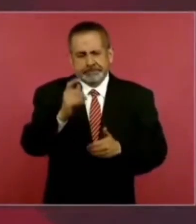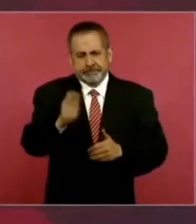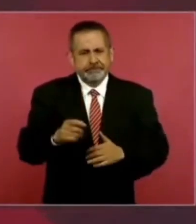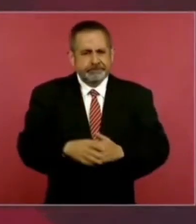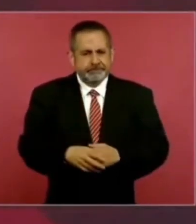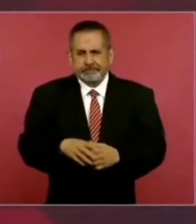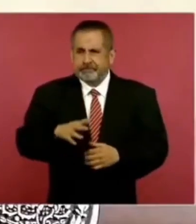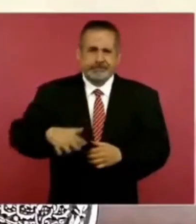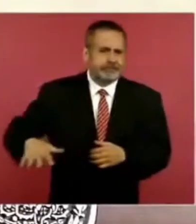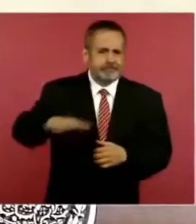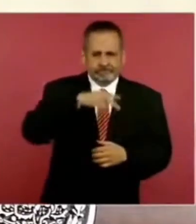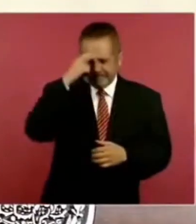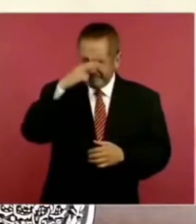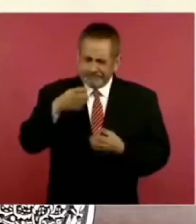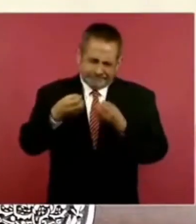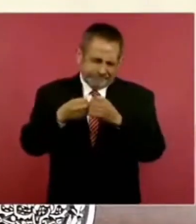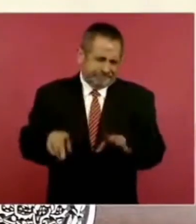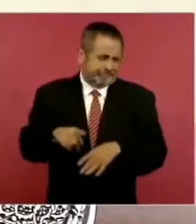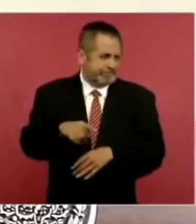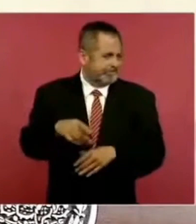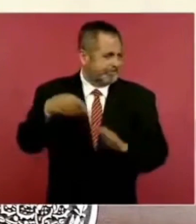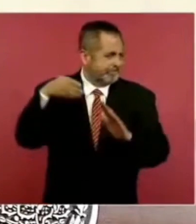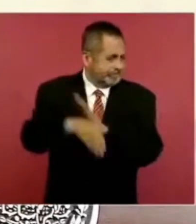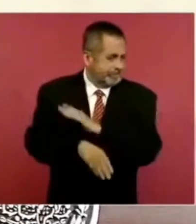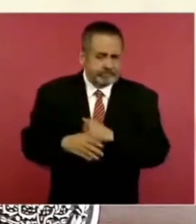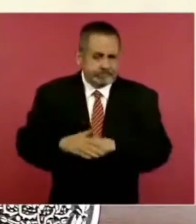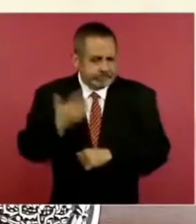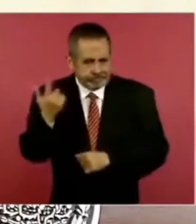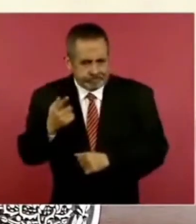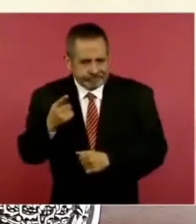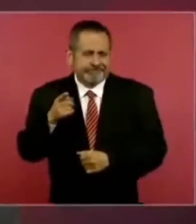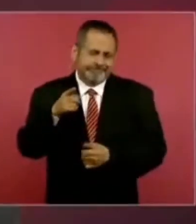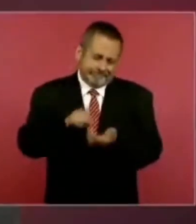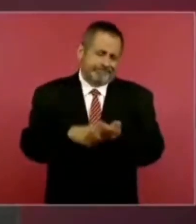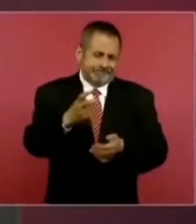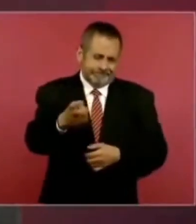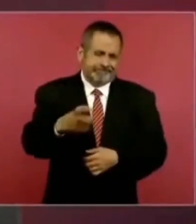ha dañado a México ha sido la corrupción.